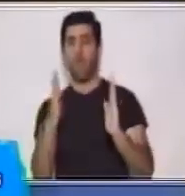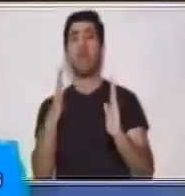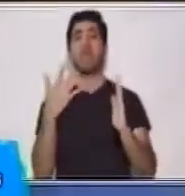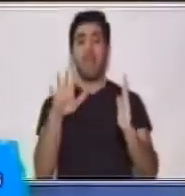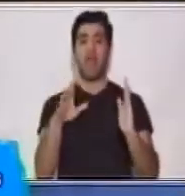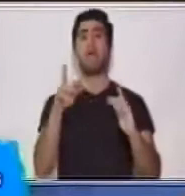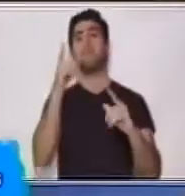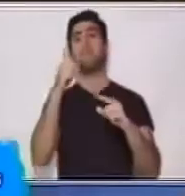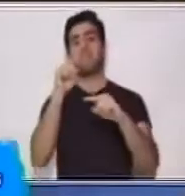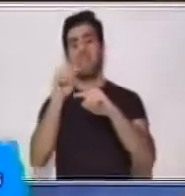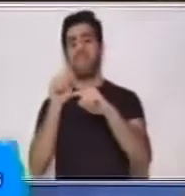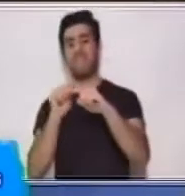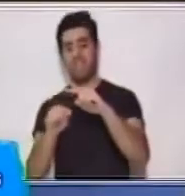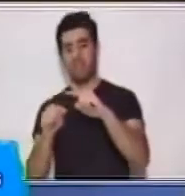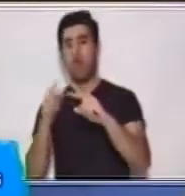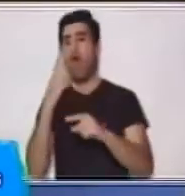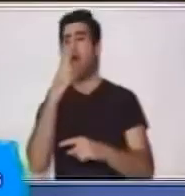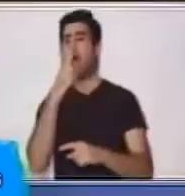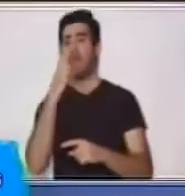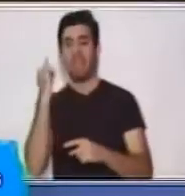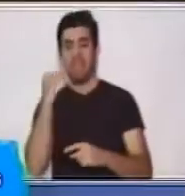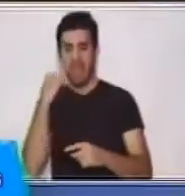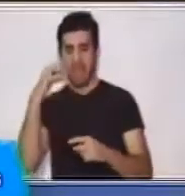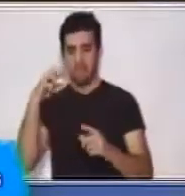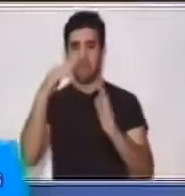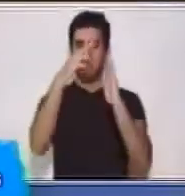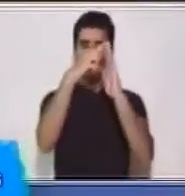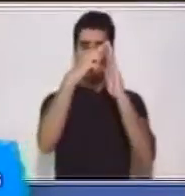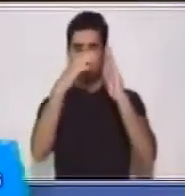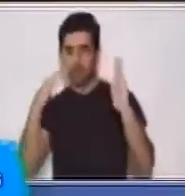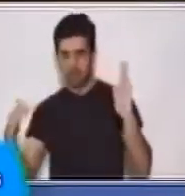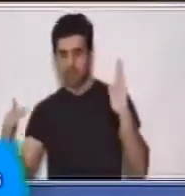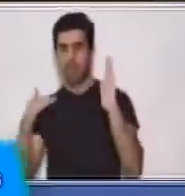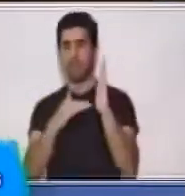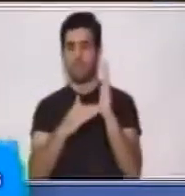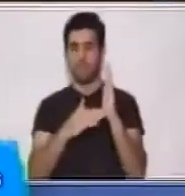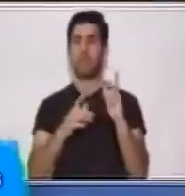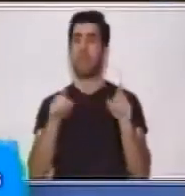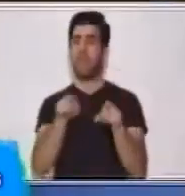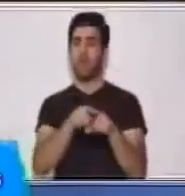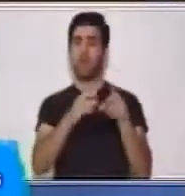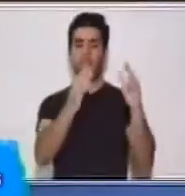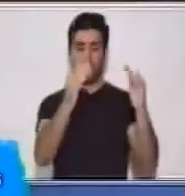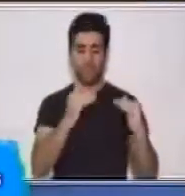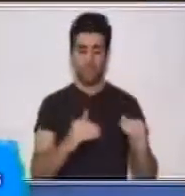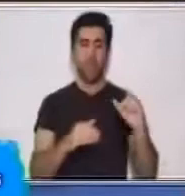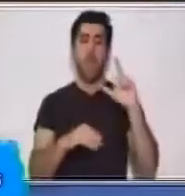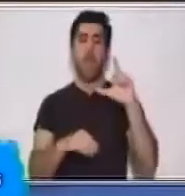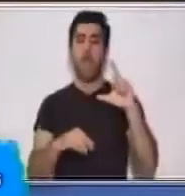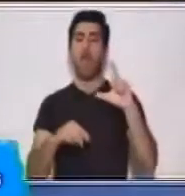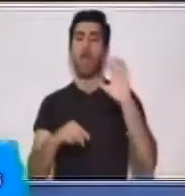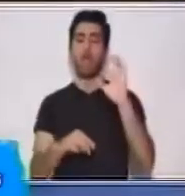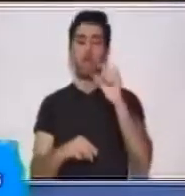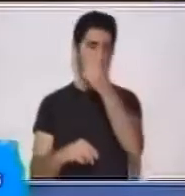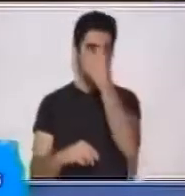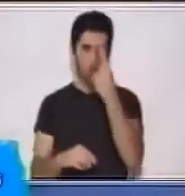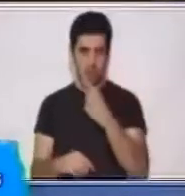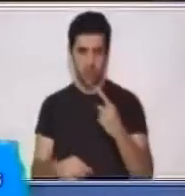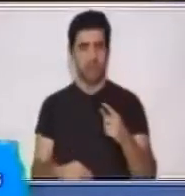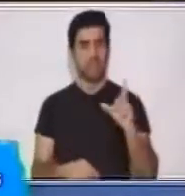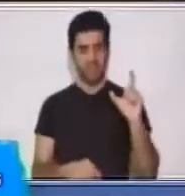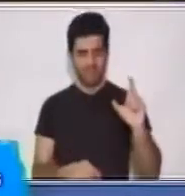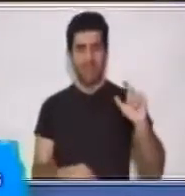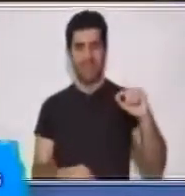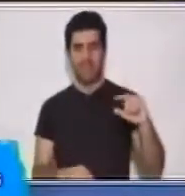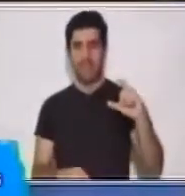conocemos cuál es la hipotenusa. Muy bien. Después tenemos el coseno de cualquier ángulo dentro de estos